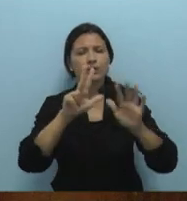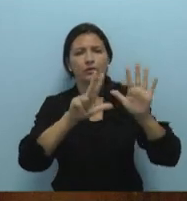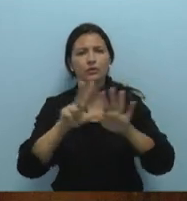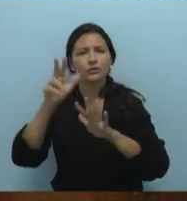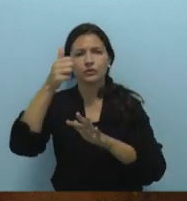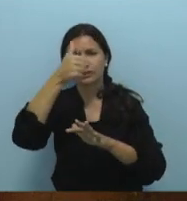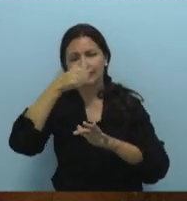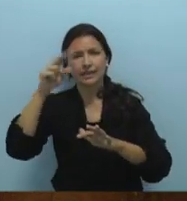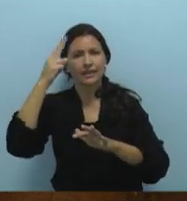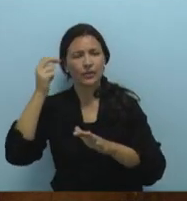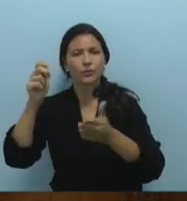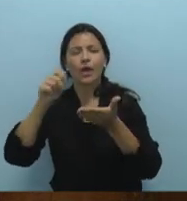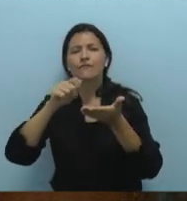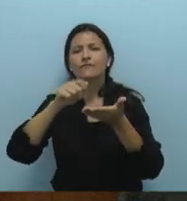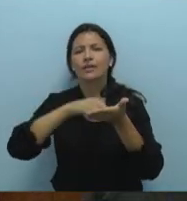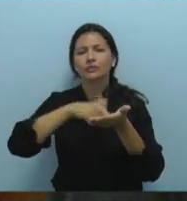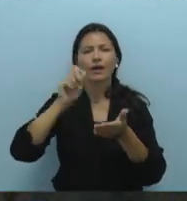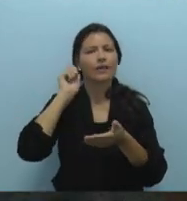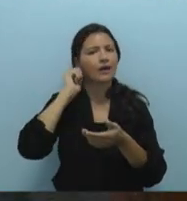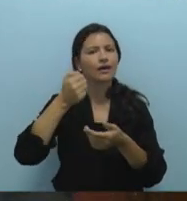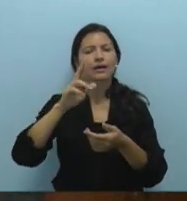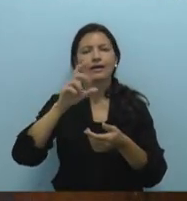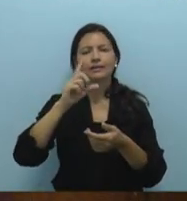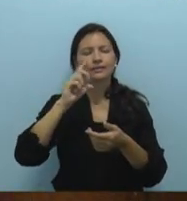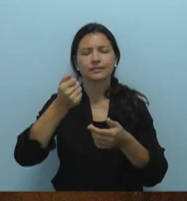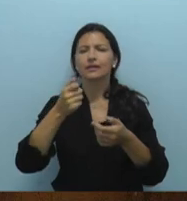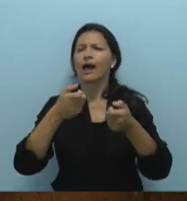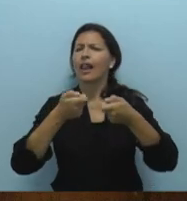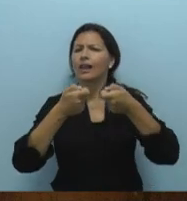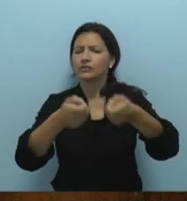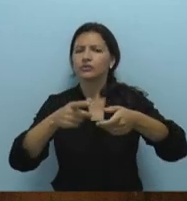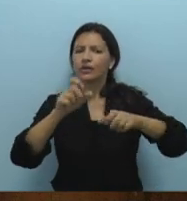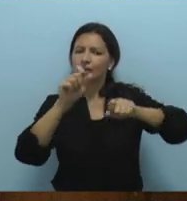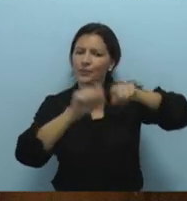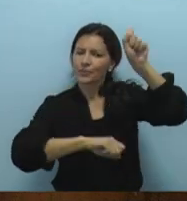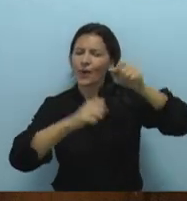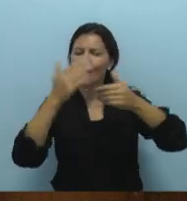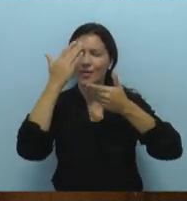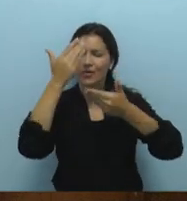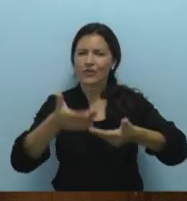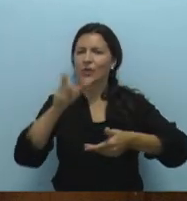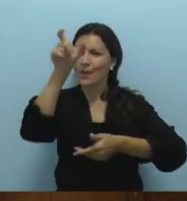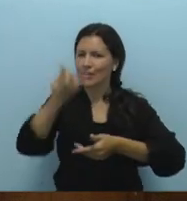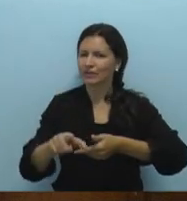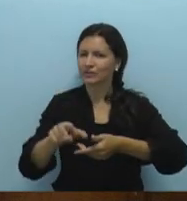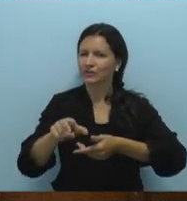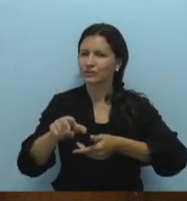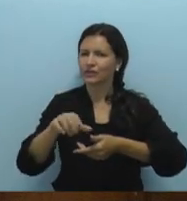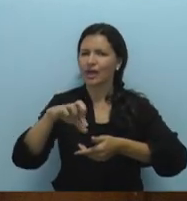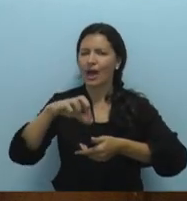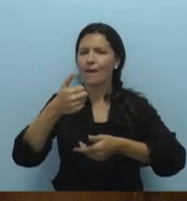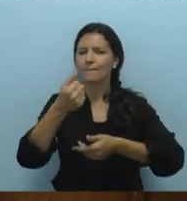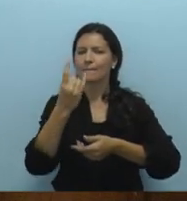54869 de la diputada Clara García, por el cual esta Cámara resuelve otorgar la distinción Diploma de Honor a la personalidad destacada a